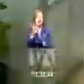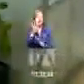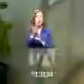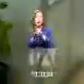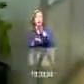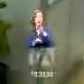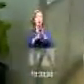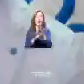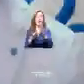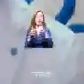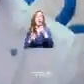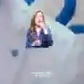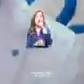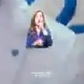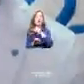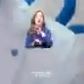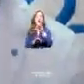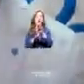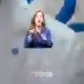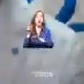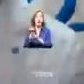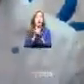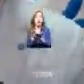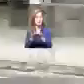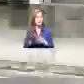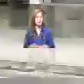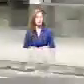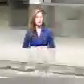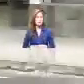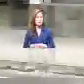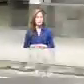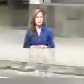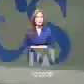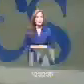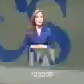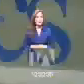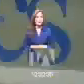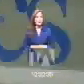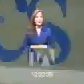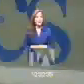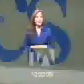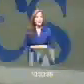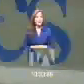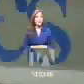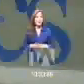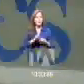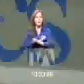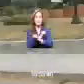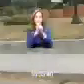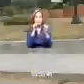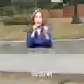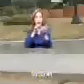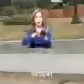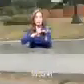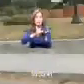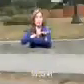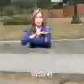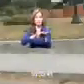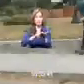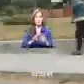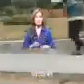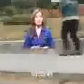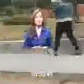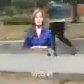cuatro suplentes que reemplazarán a los destituidos. Ha trascendido que desde esta mañana mantienen una